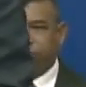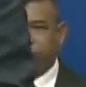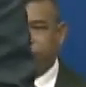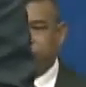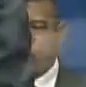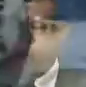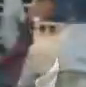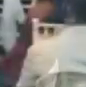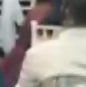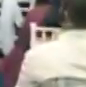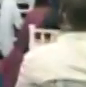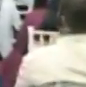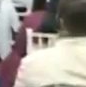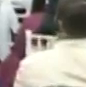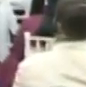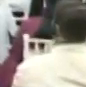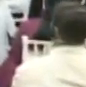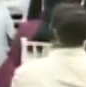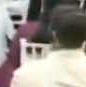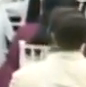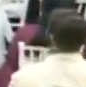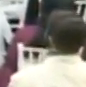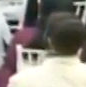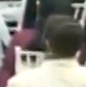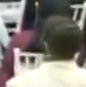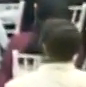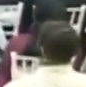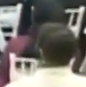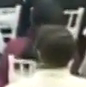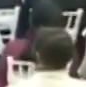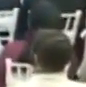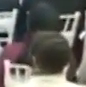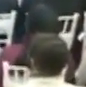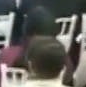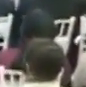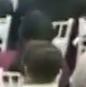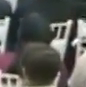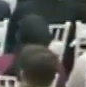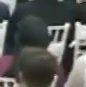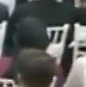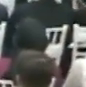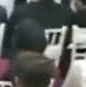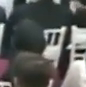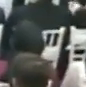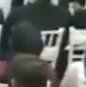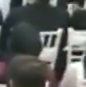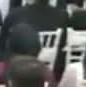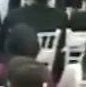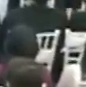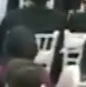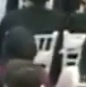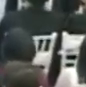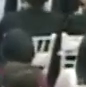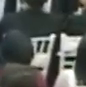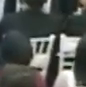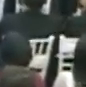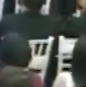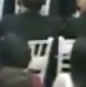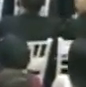relaciones. Los tiempos futuros vislumbran grandes desafíos para nuestros gobiernos, demandando el mayor grado de